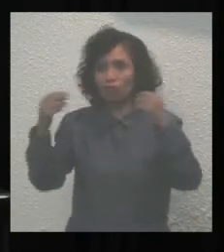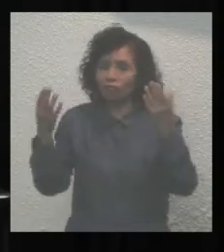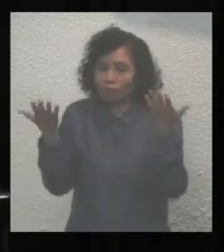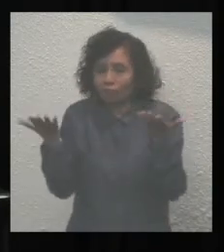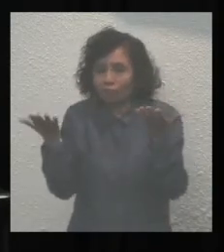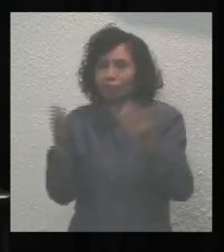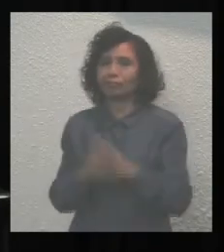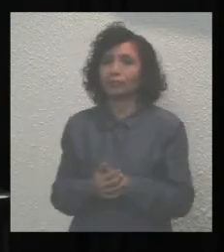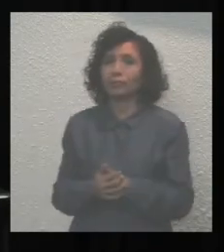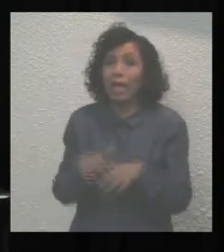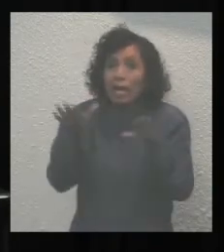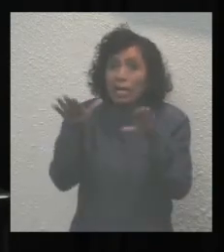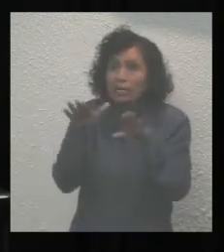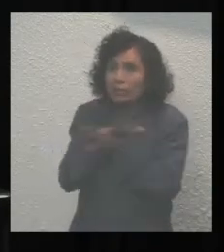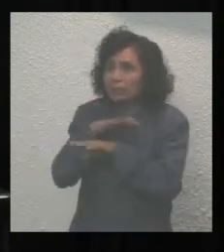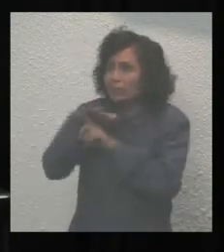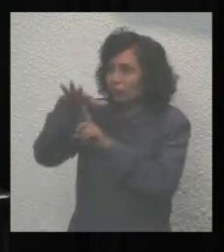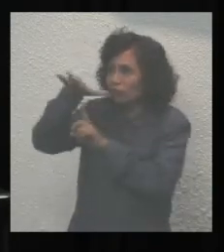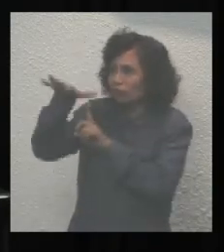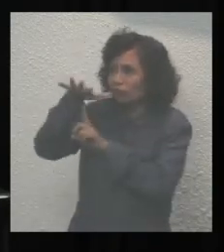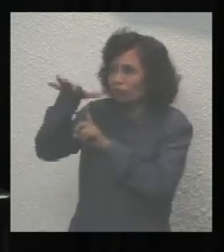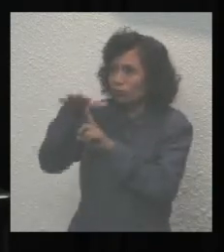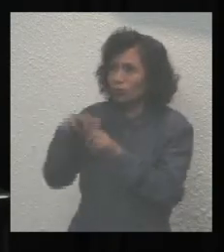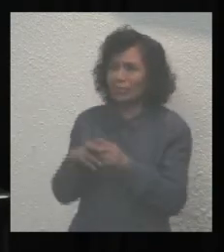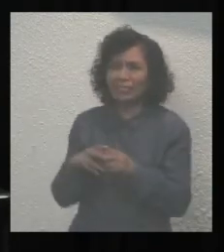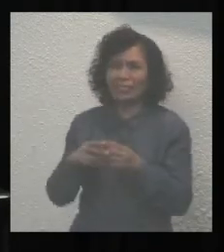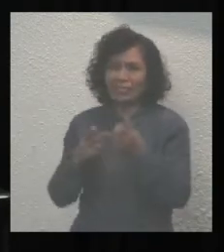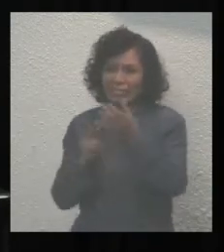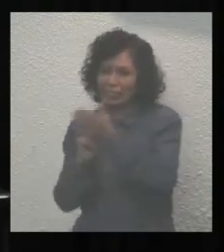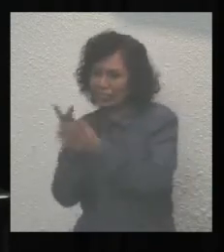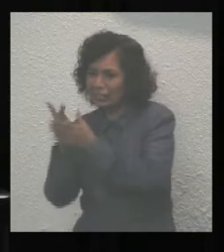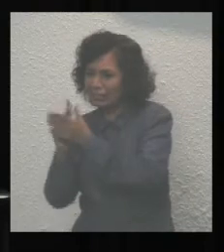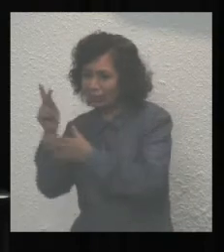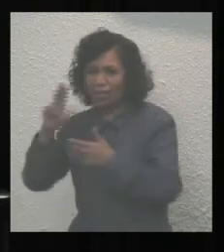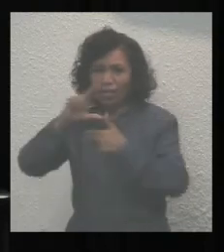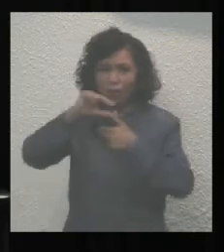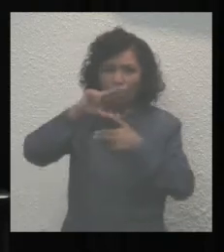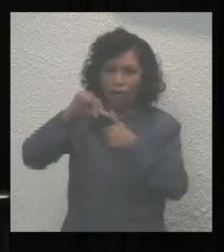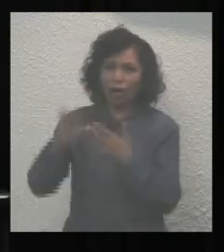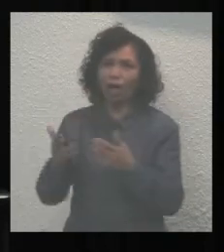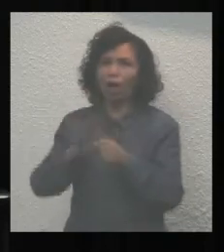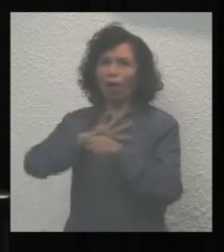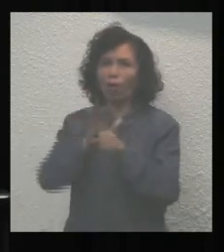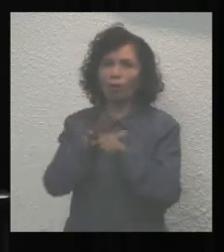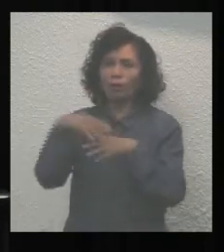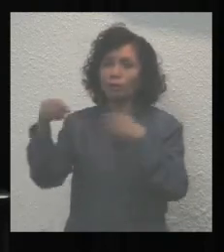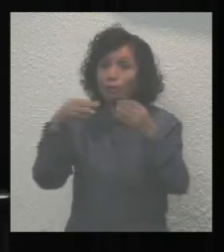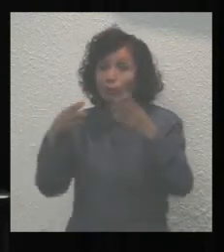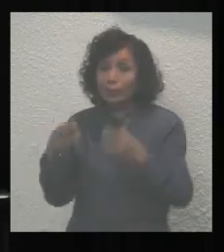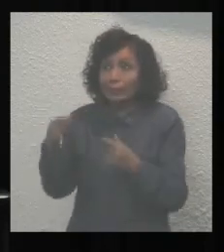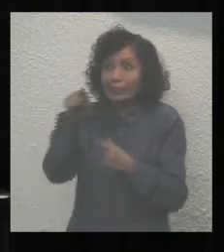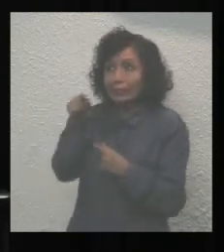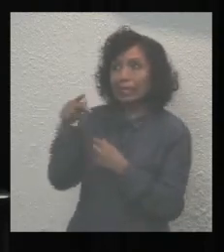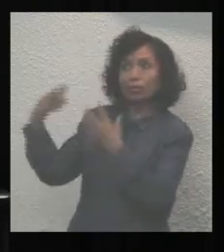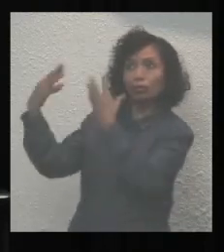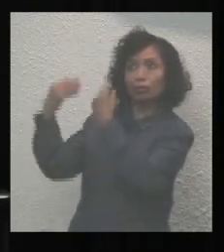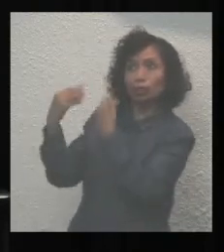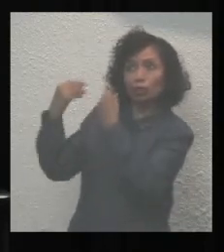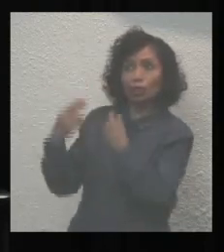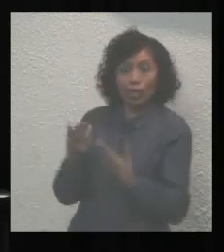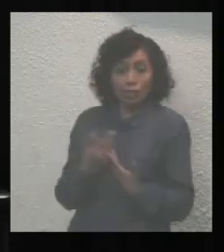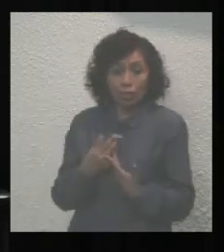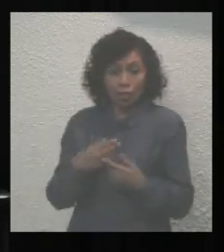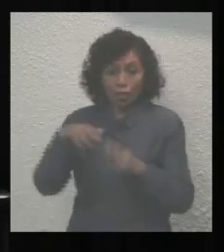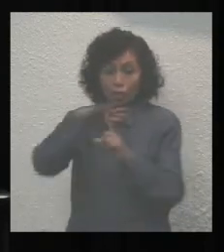el cambio climático el sargazo los huracanes el cob y 19 nos enseñan lo frágil que es nuestro